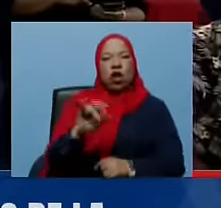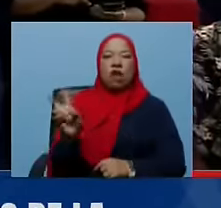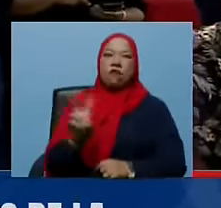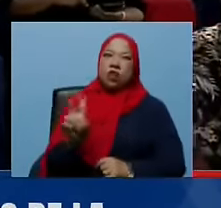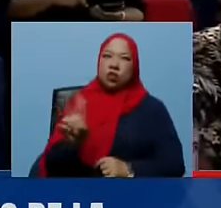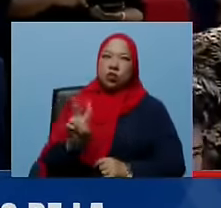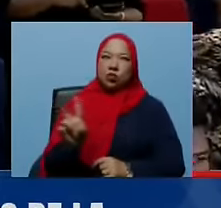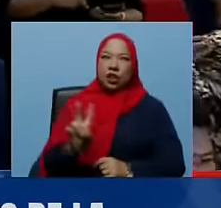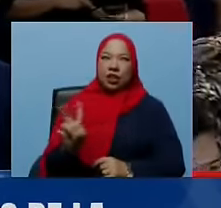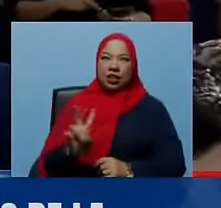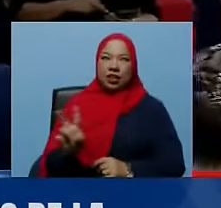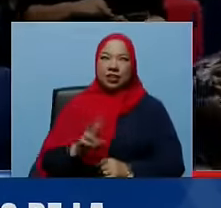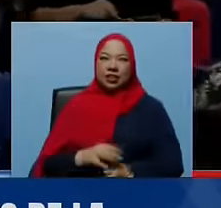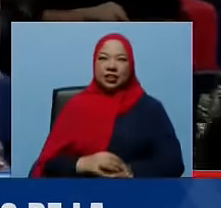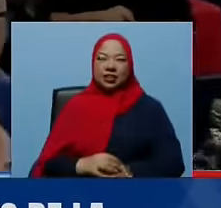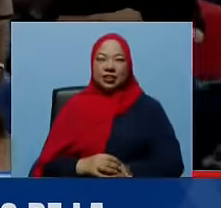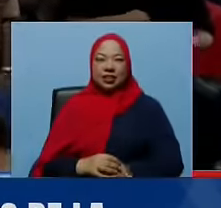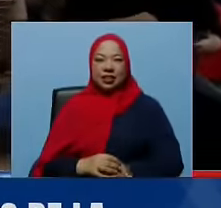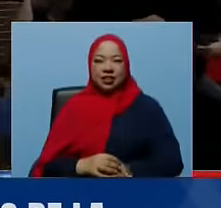Tenía días